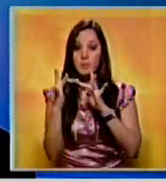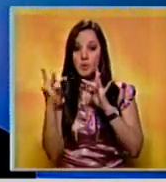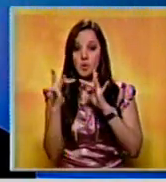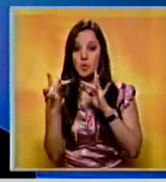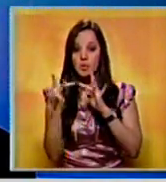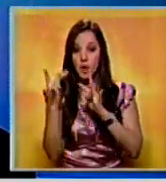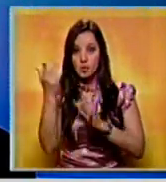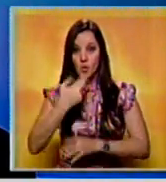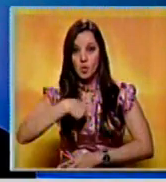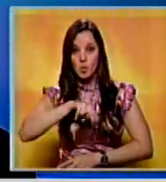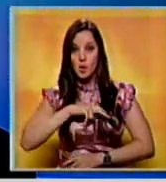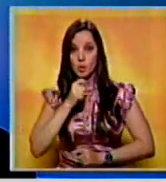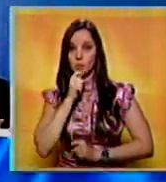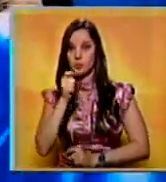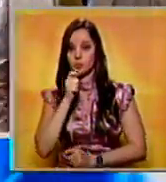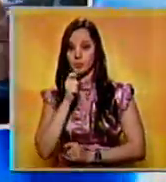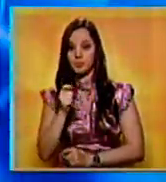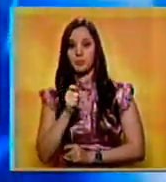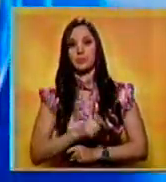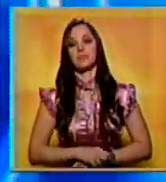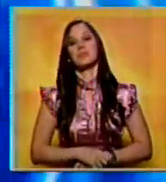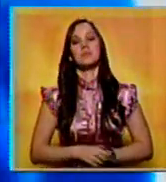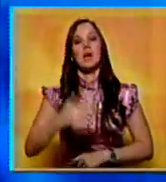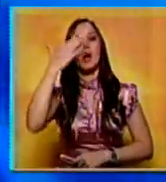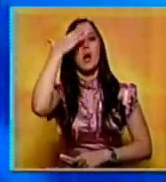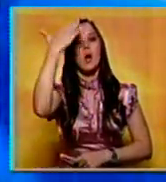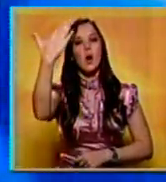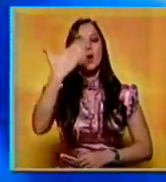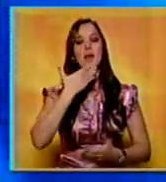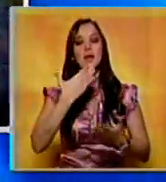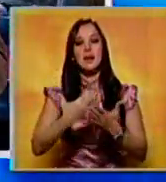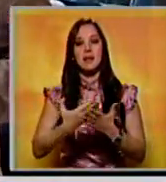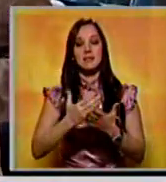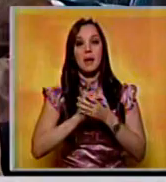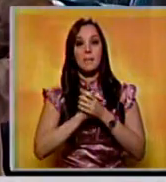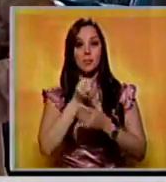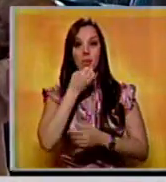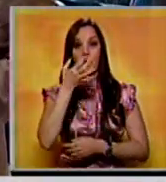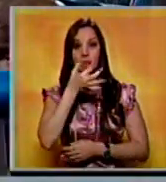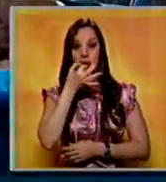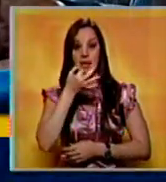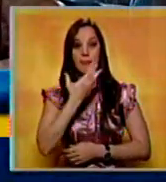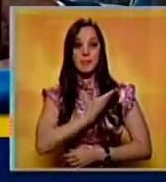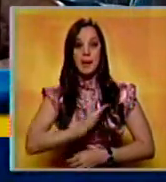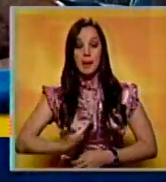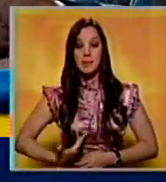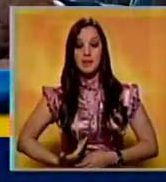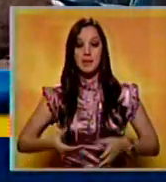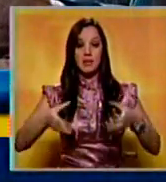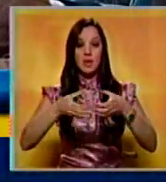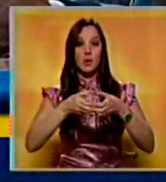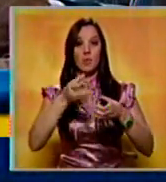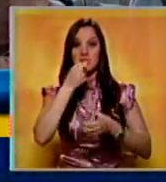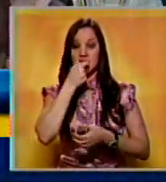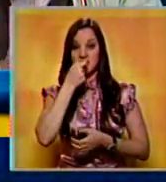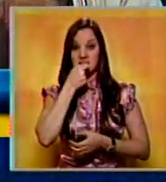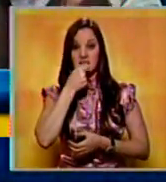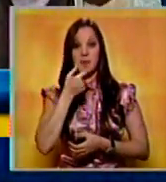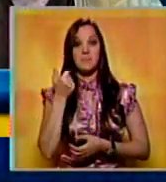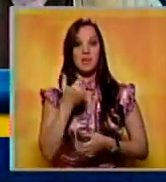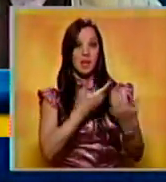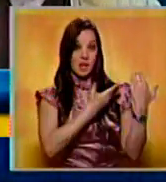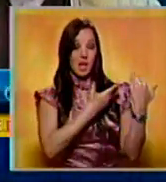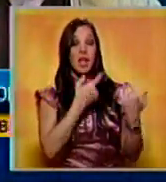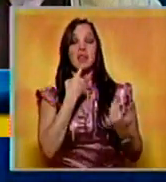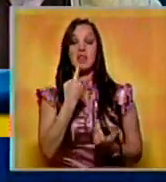Gutiérrez. Adelante, Santiago. Hola, muchísimas gracias, amigo. Buenas tardes. El presidente de esta organización política, Roberto Enríquez, señaló